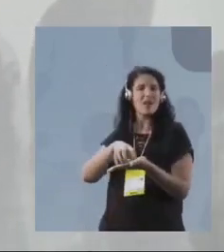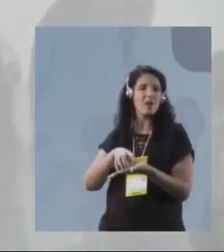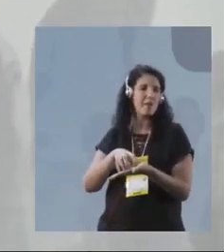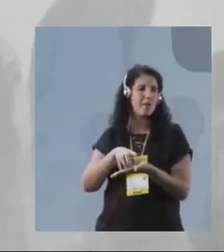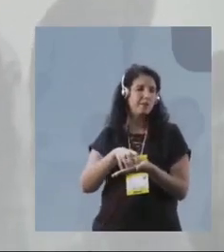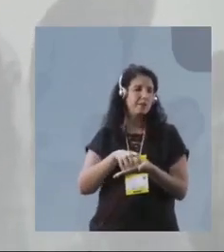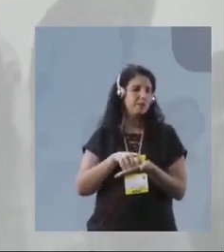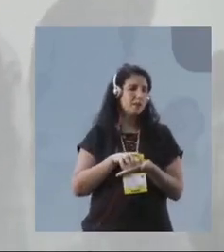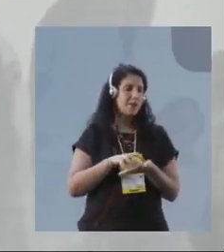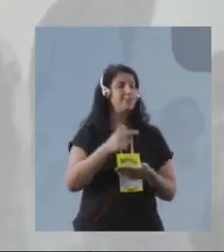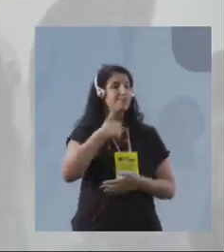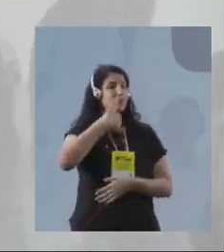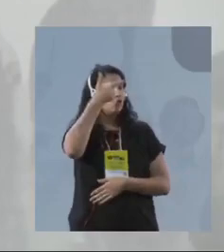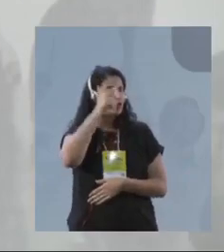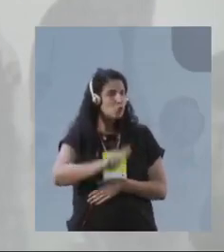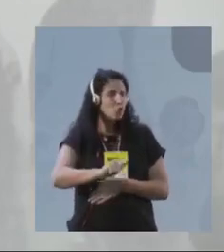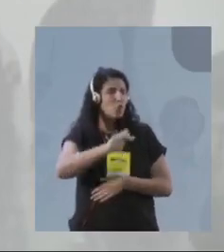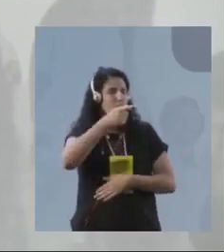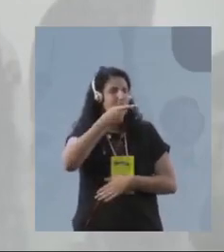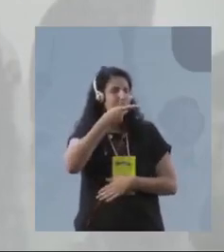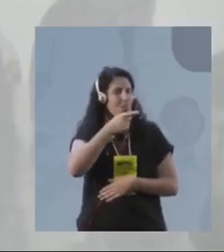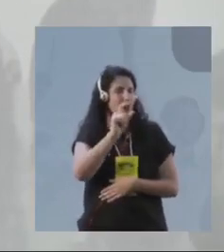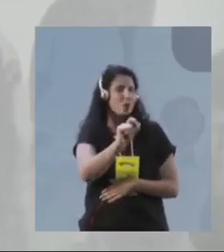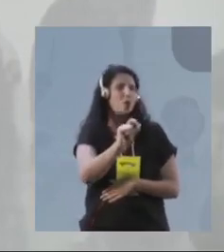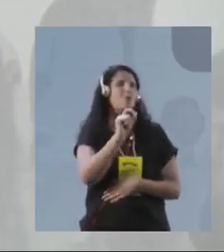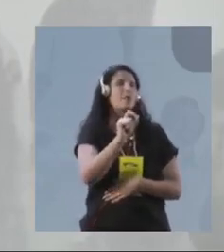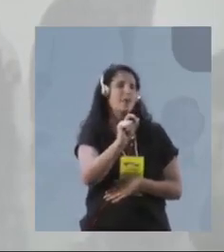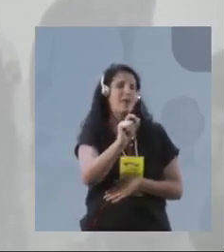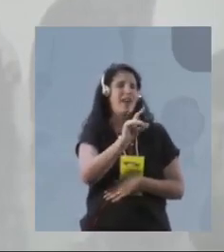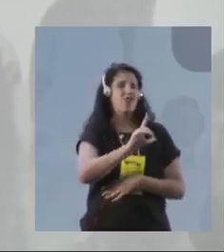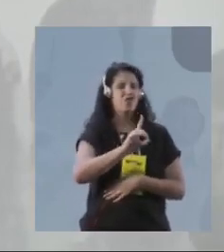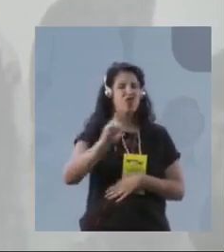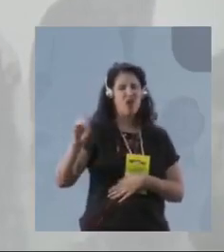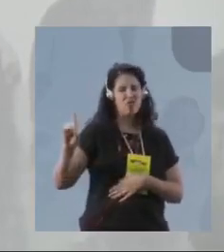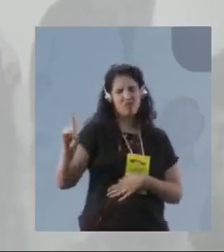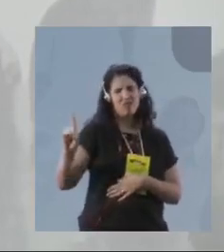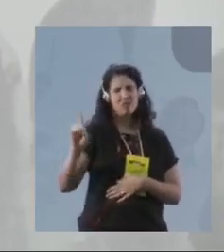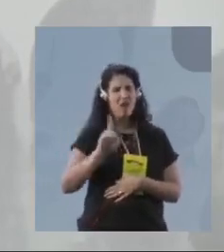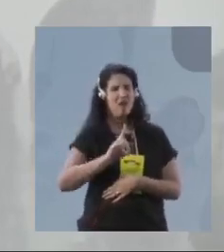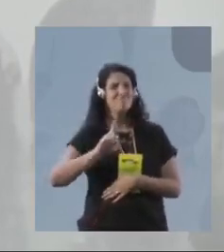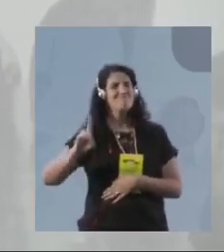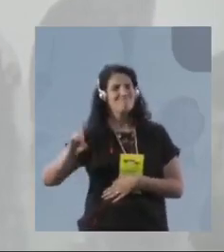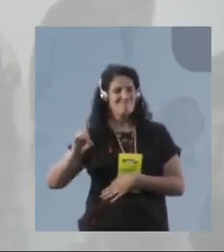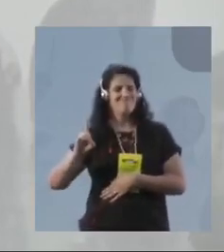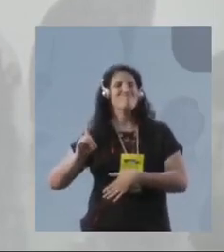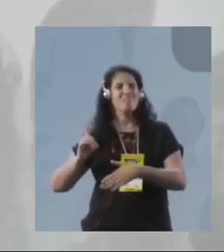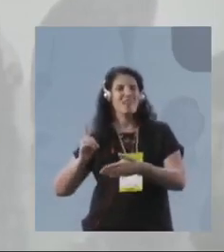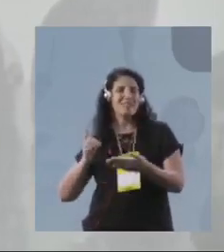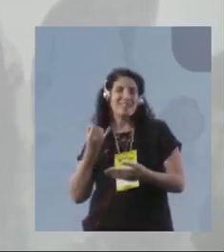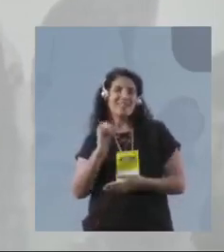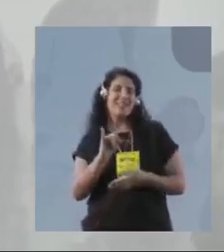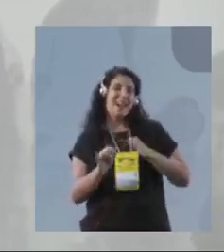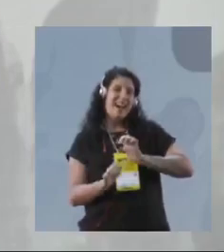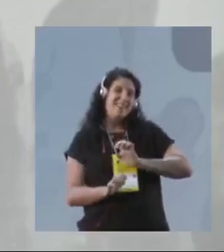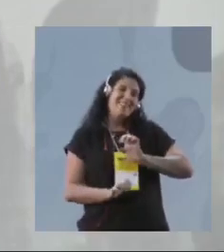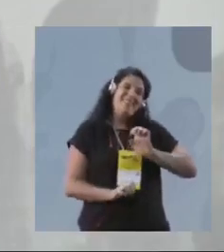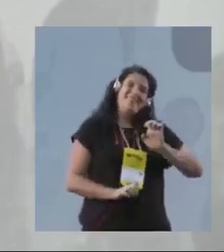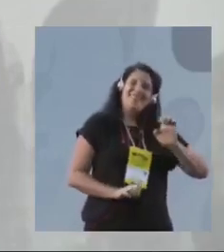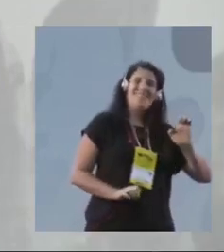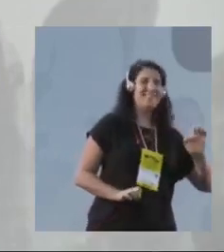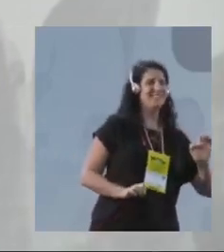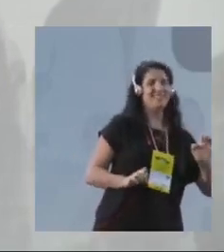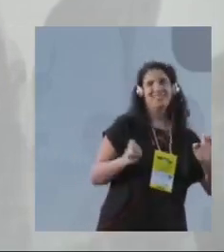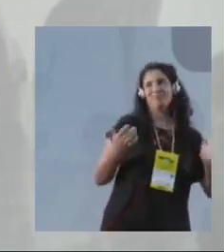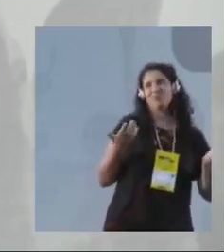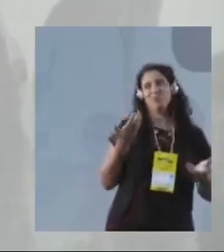repito, la derecha avanza cuando la izquierda no se consolida.